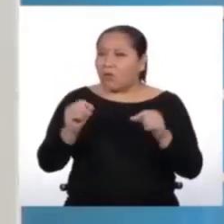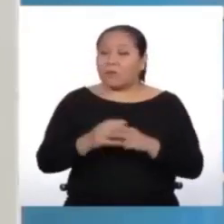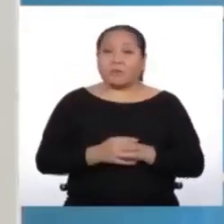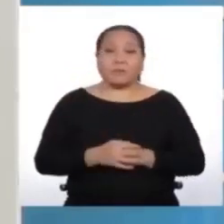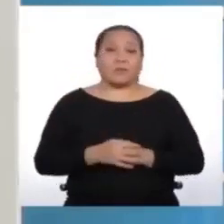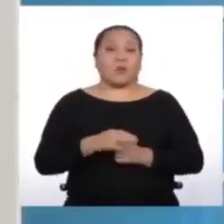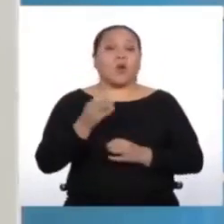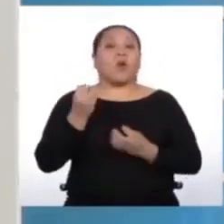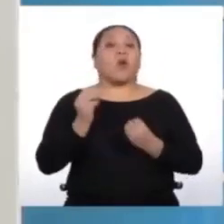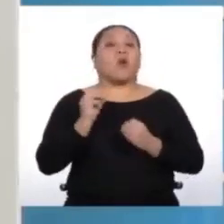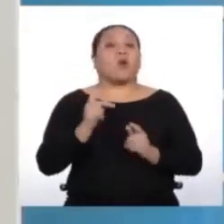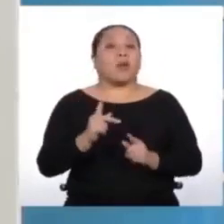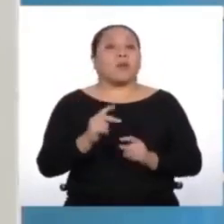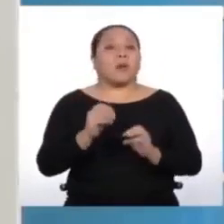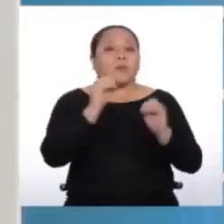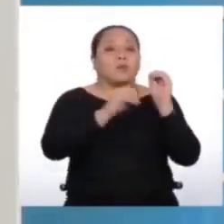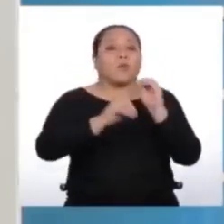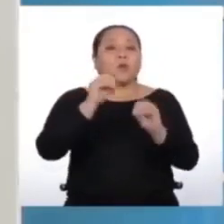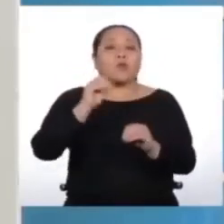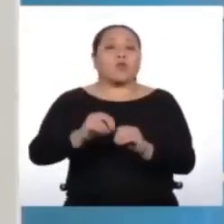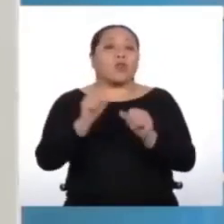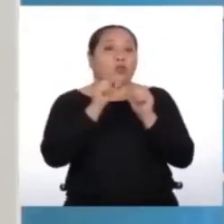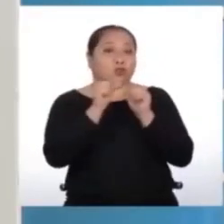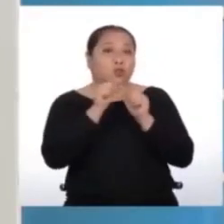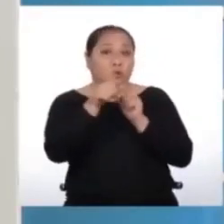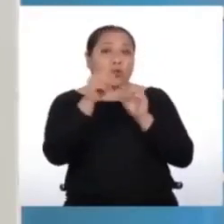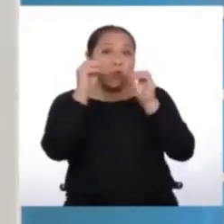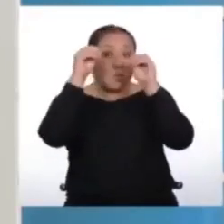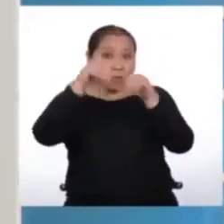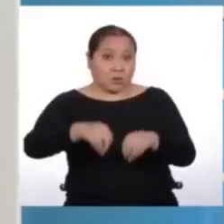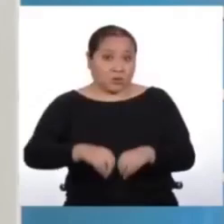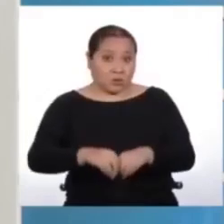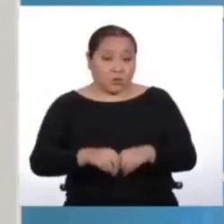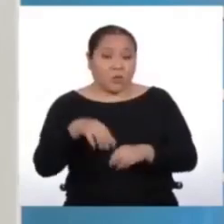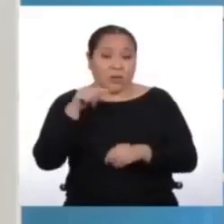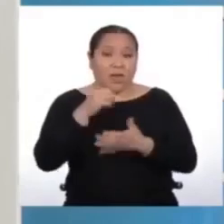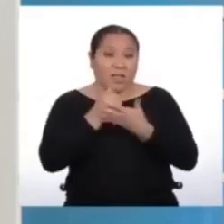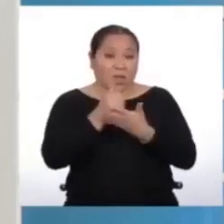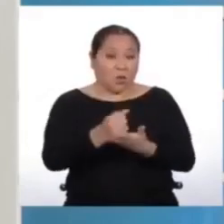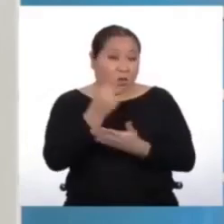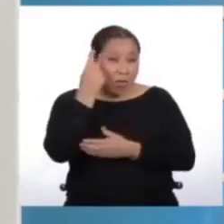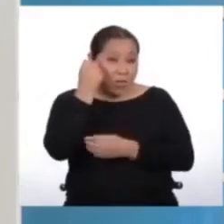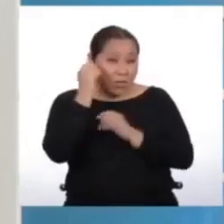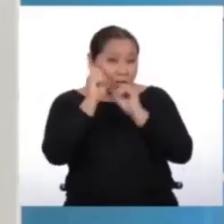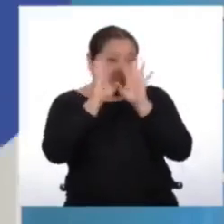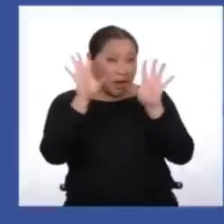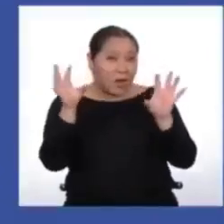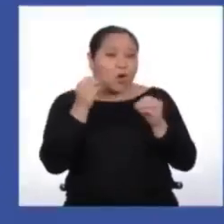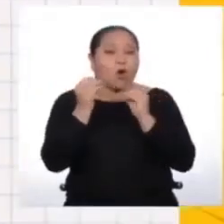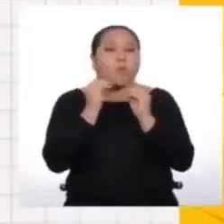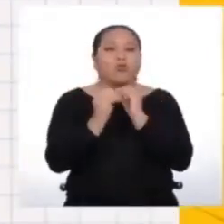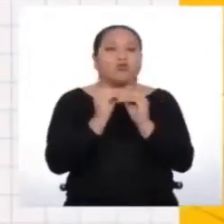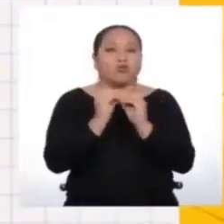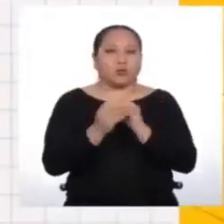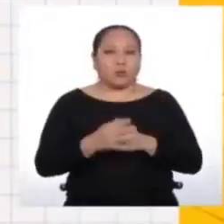gustaría que mires cómo expresamos los términos que forman la progresión geométrica, para que te sea más fácil entender las fórmulas luego.